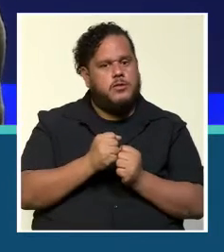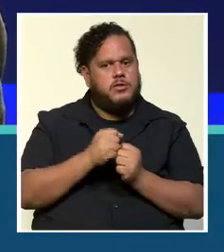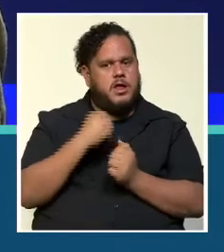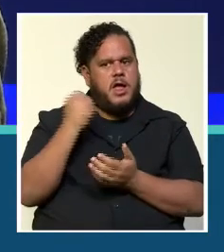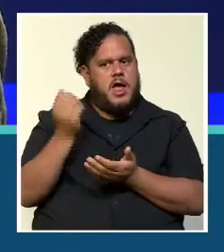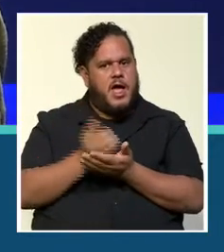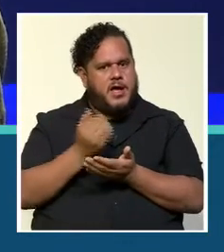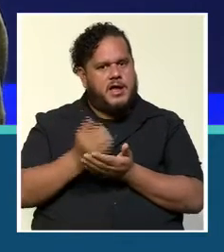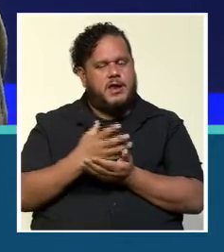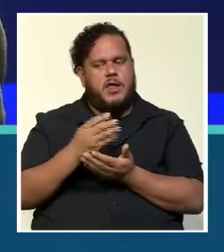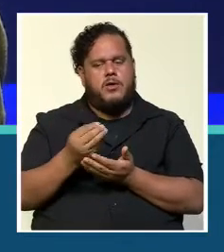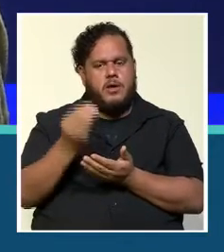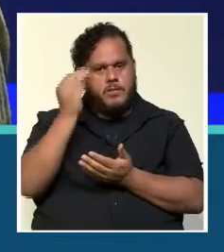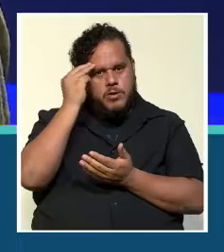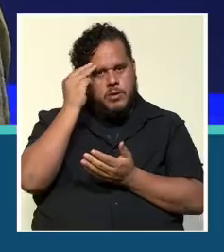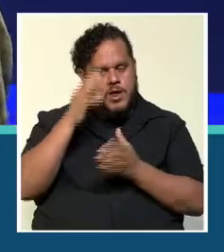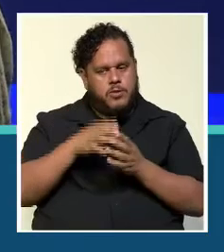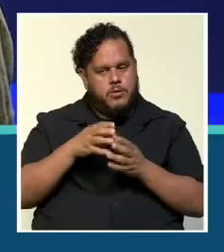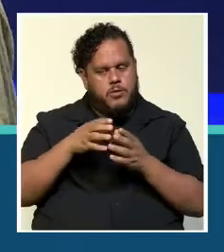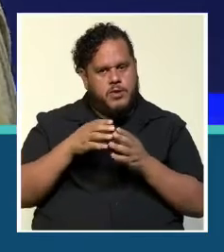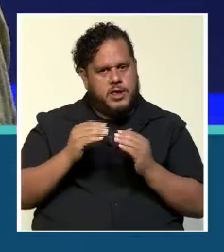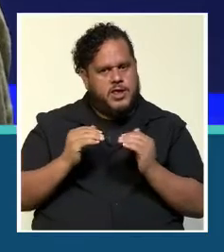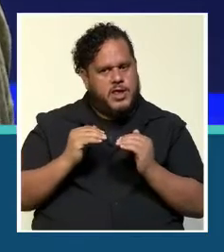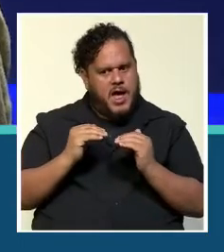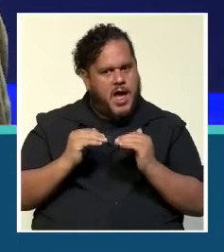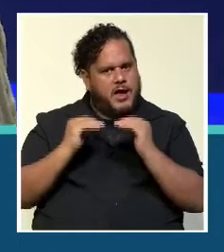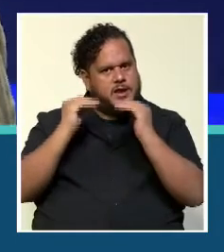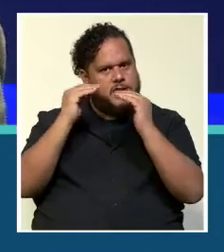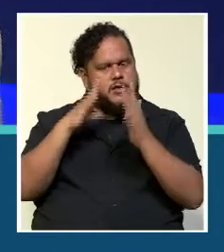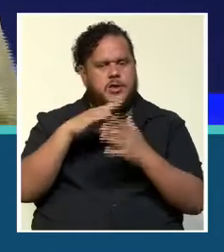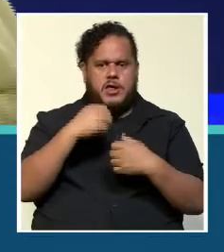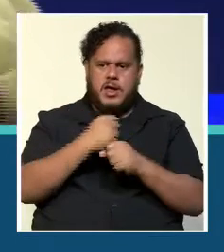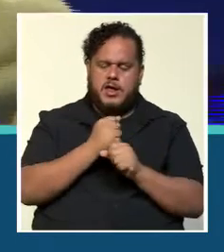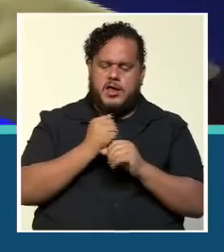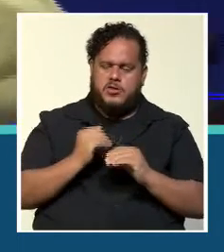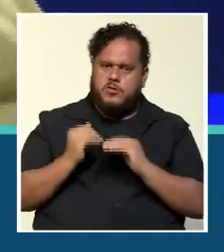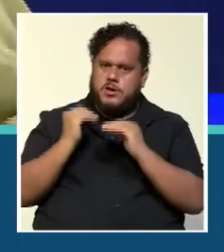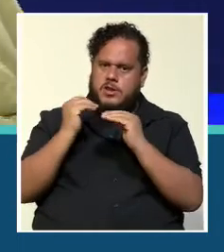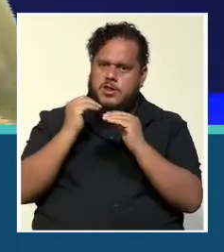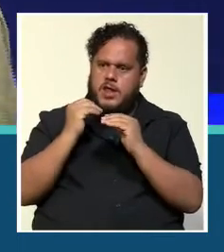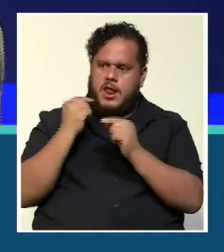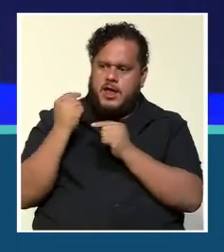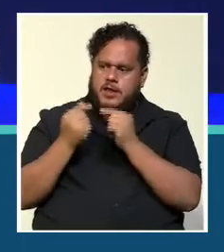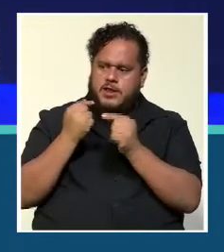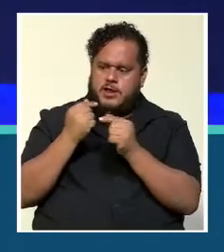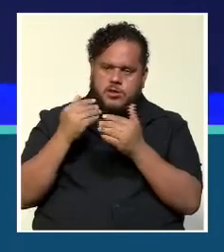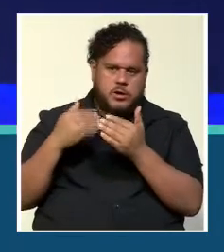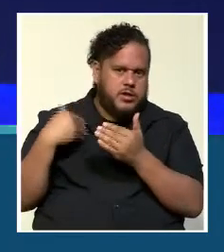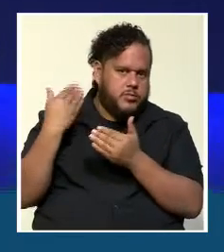y han madurado y han crecido, y yo creo que han hecho también crecer a generaciones posteriores.